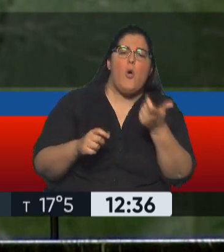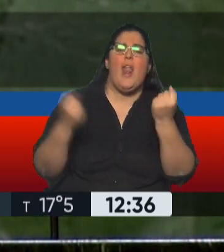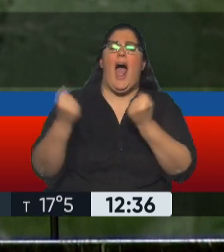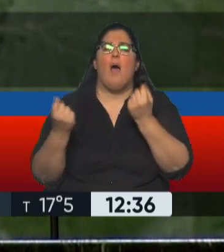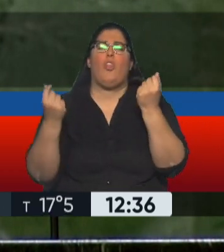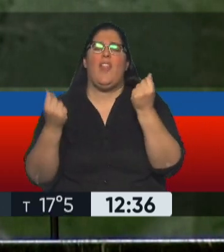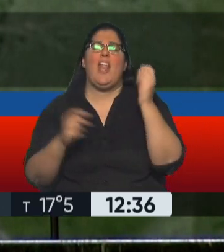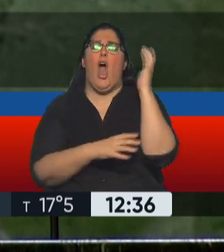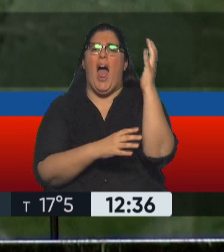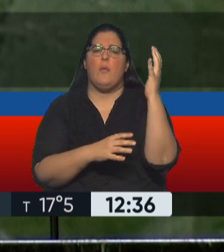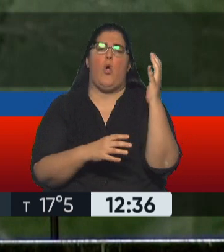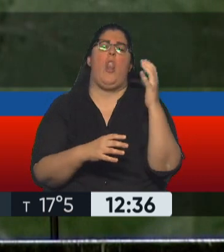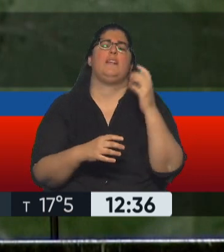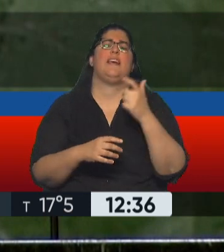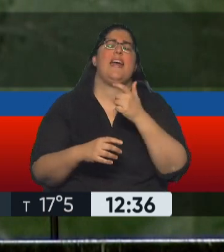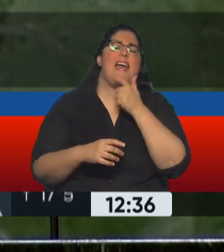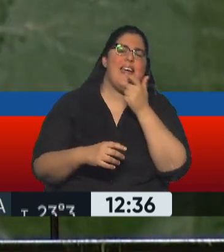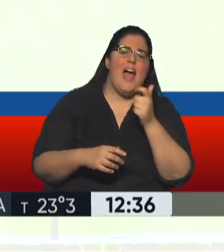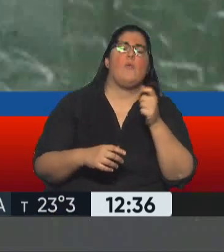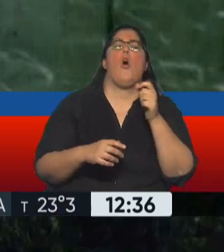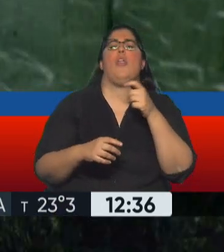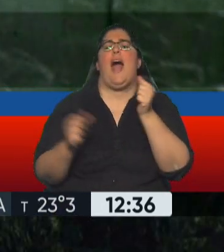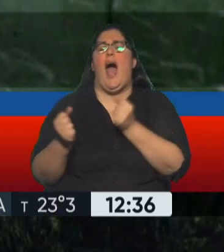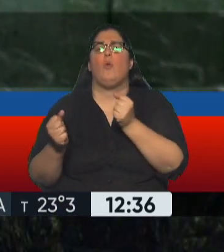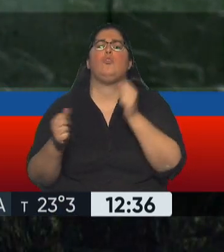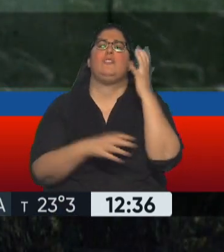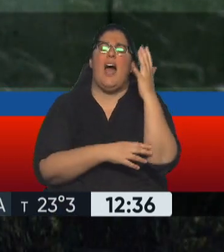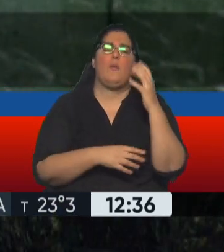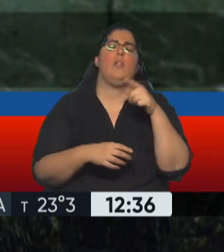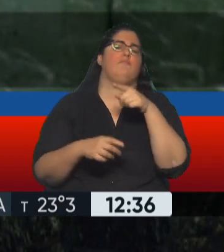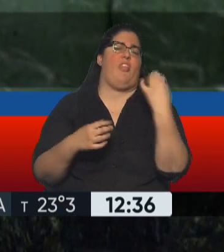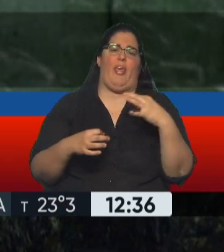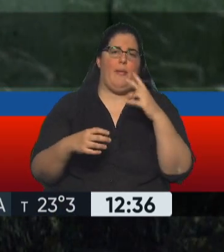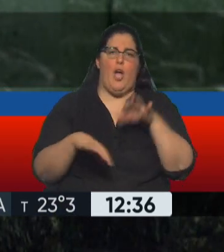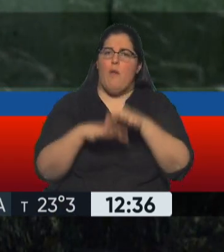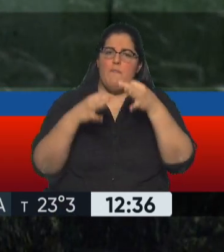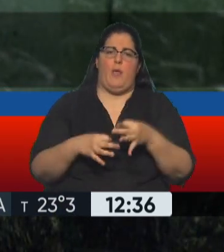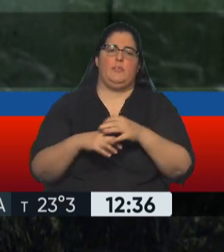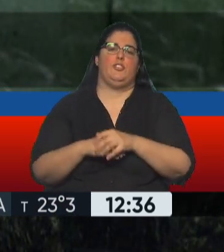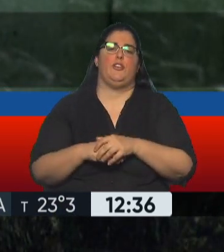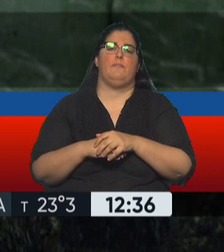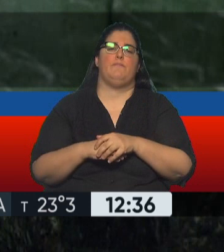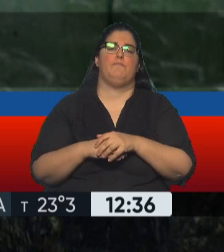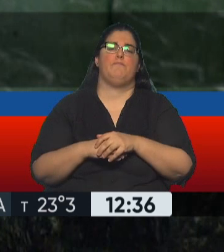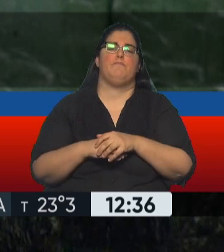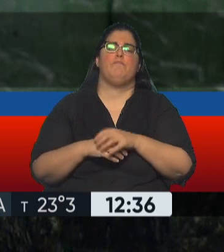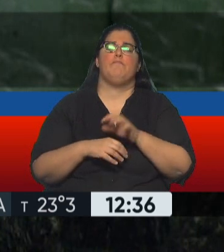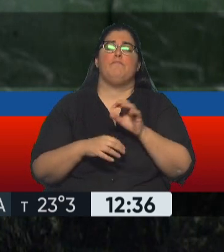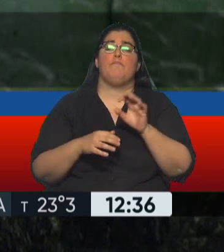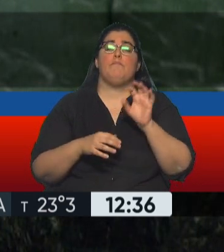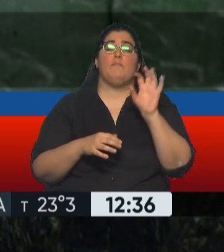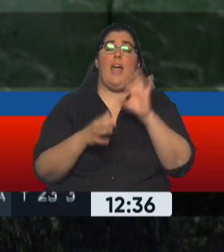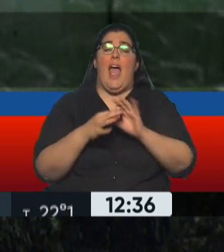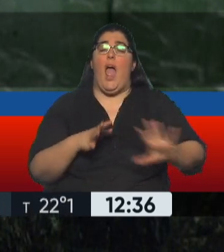cash and trees. Coal, cars, cash and trees. Nur ein starkes Europa kann von anderen verlangen,